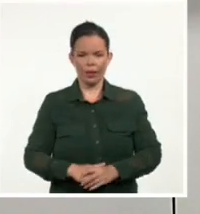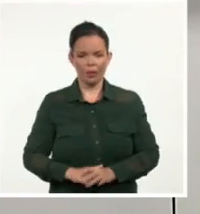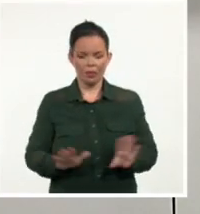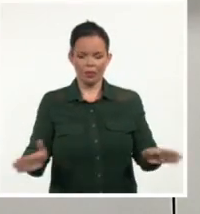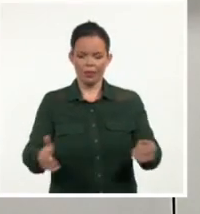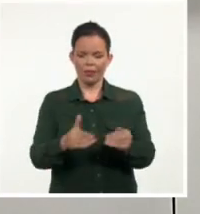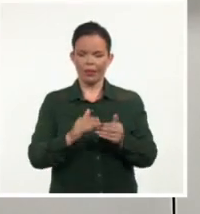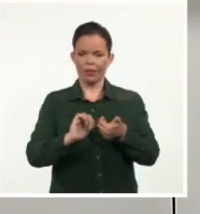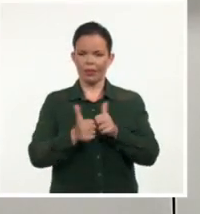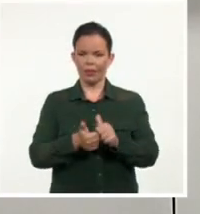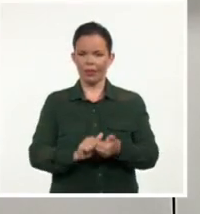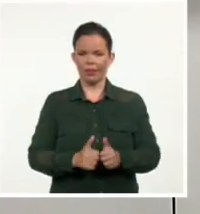pasen todos muy buenas tardes